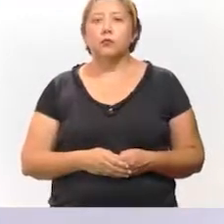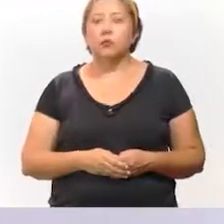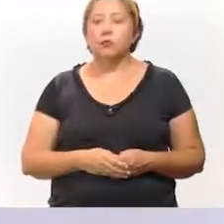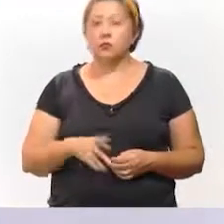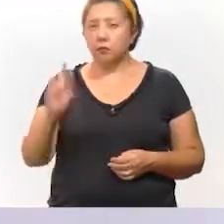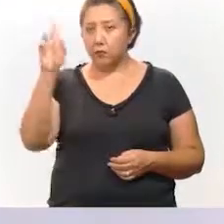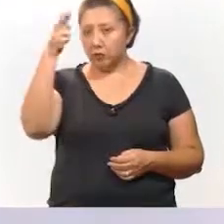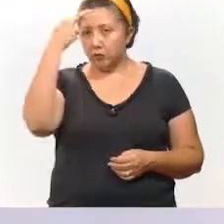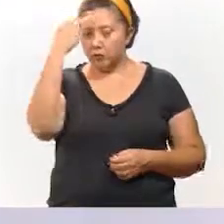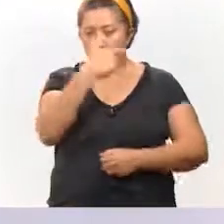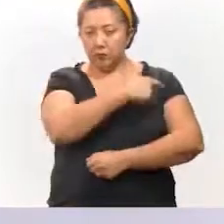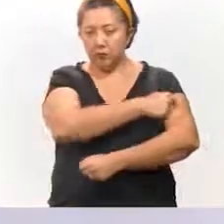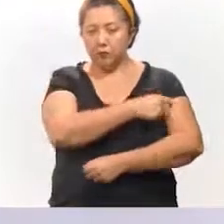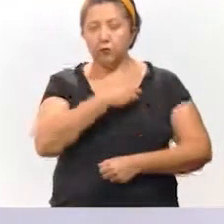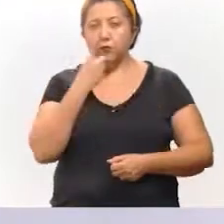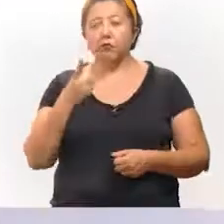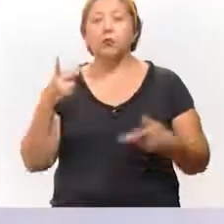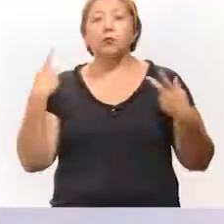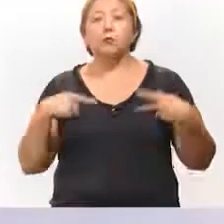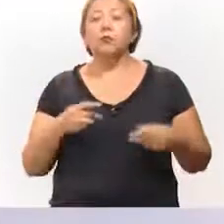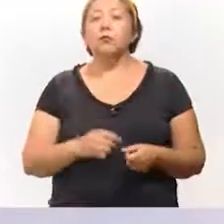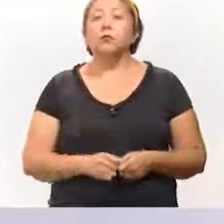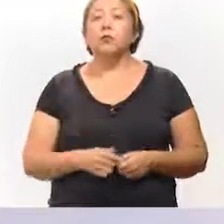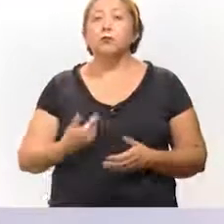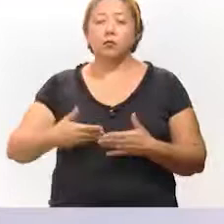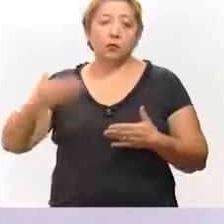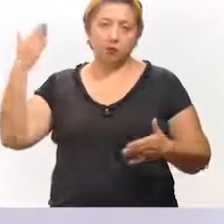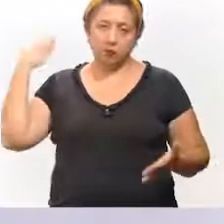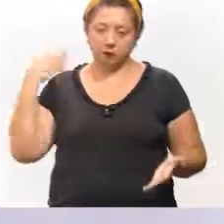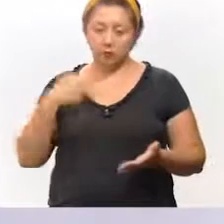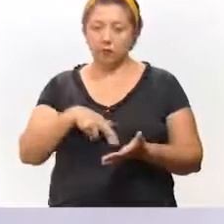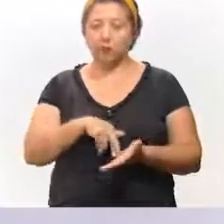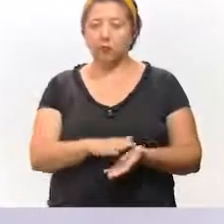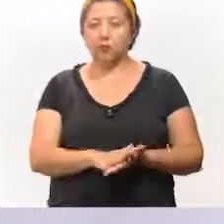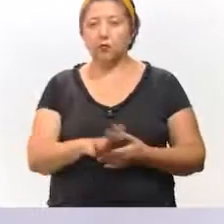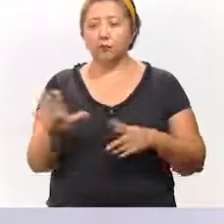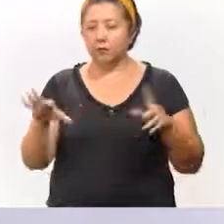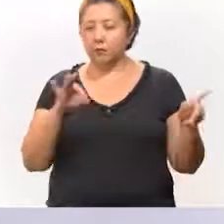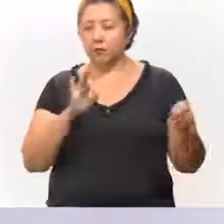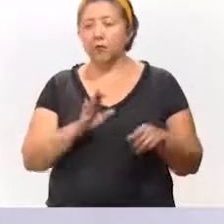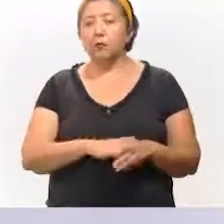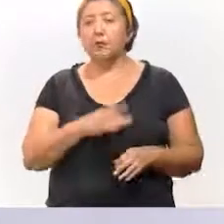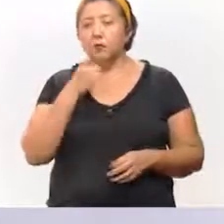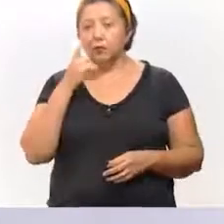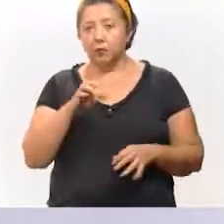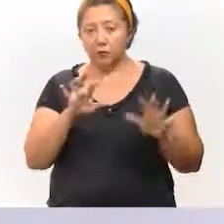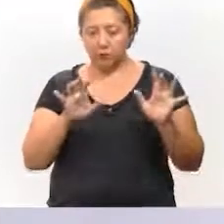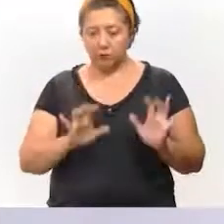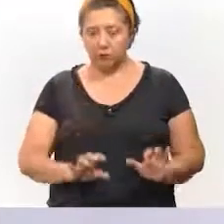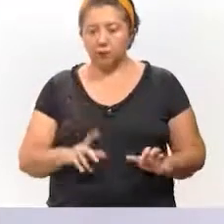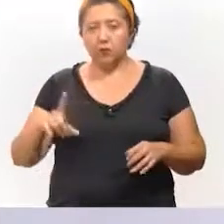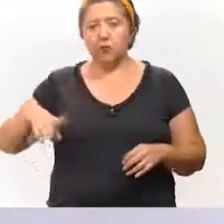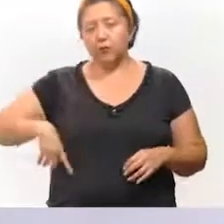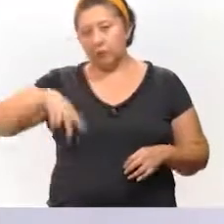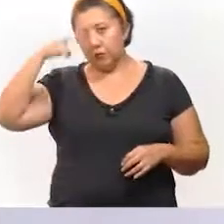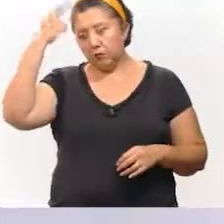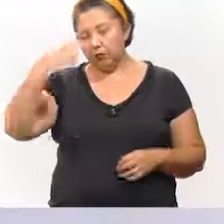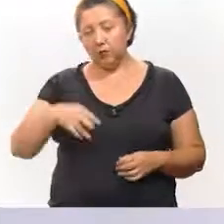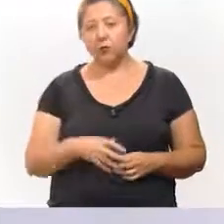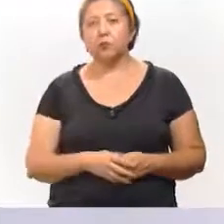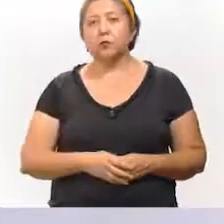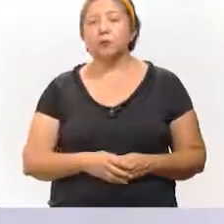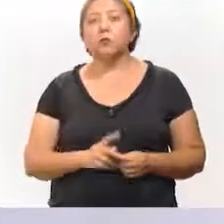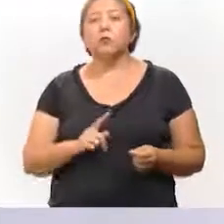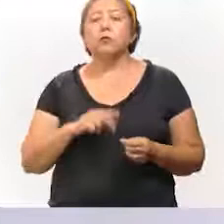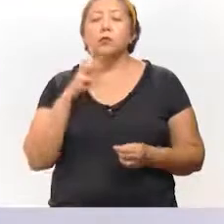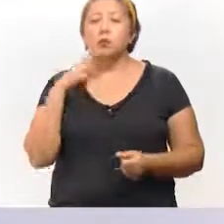Se recuerda que las vacunas se ponen a la población que ha sido previamente registrada y seleccionada por medio de las plataformas del gobierno federal,